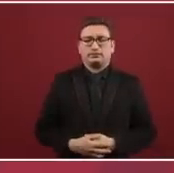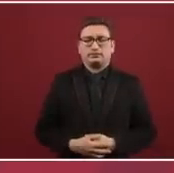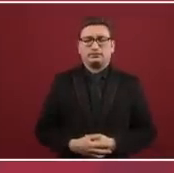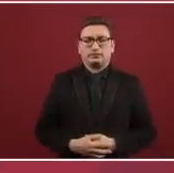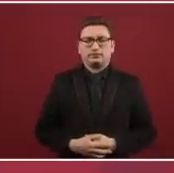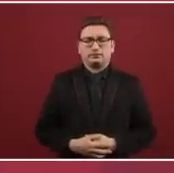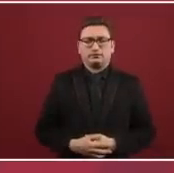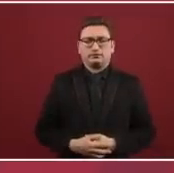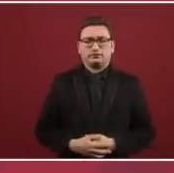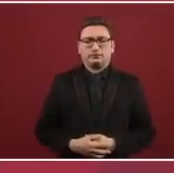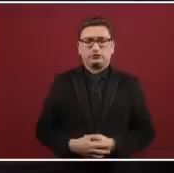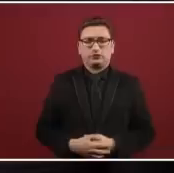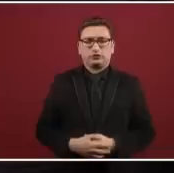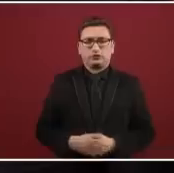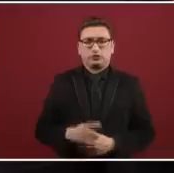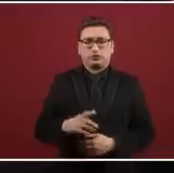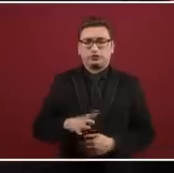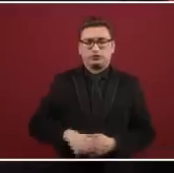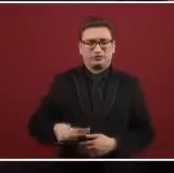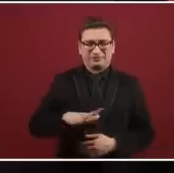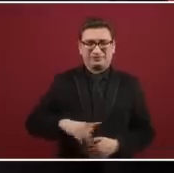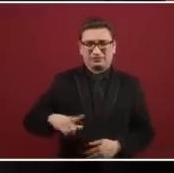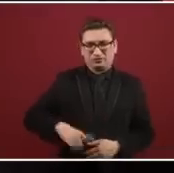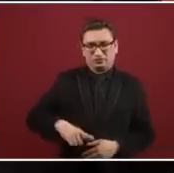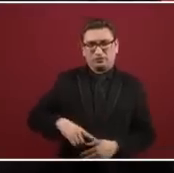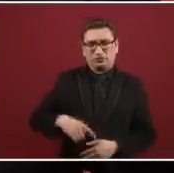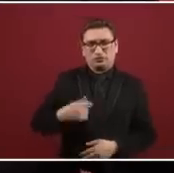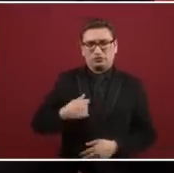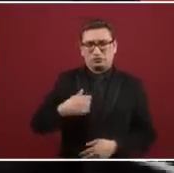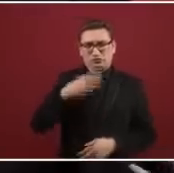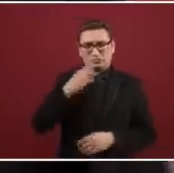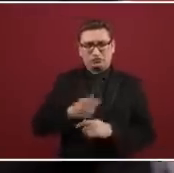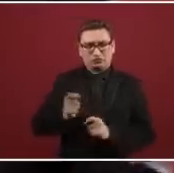encontré el gobierno